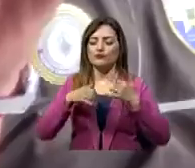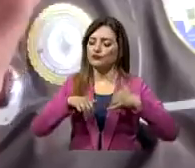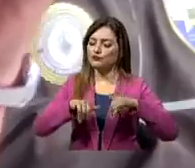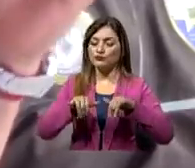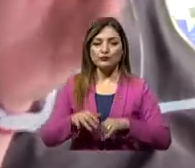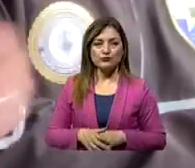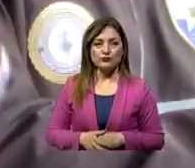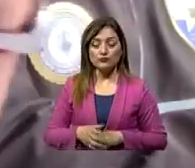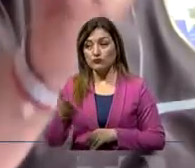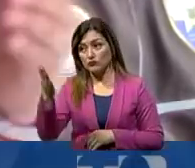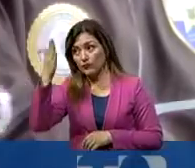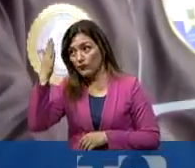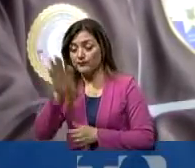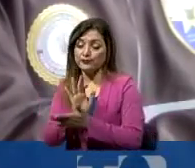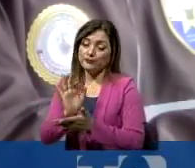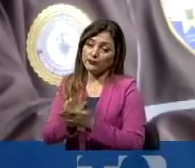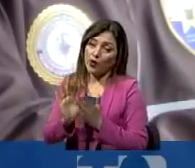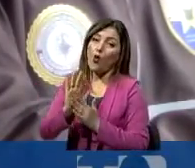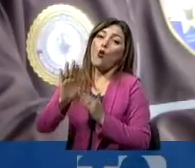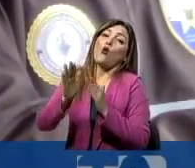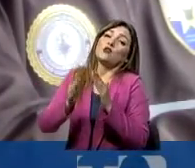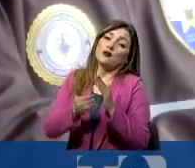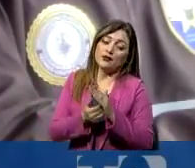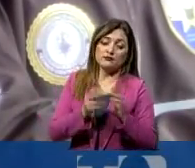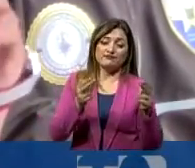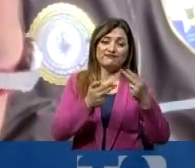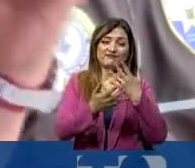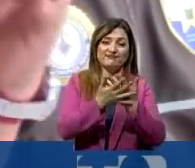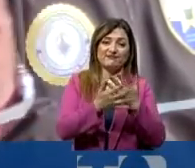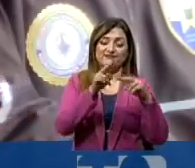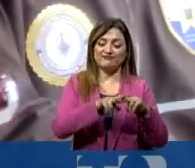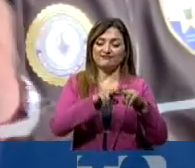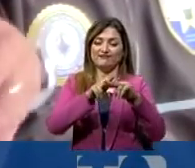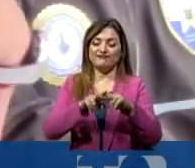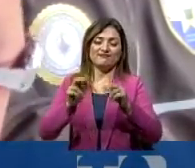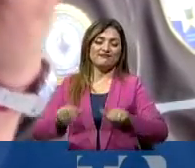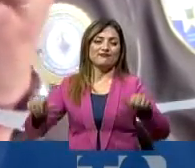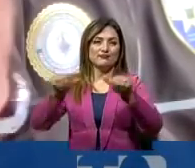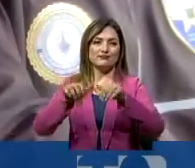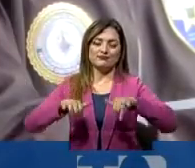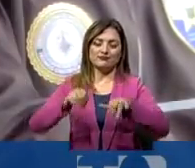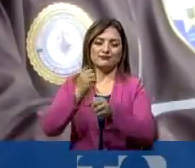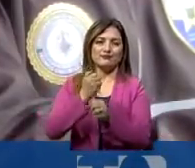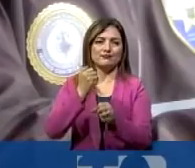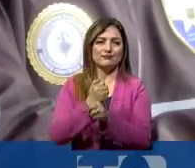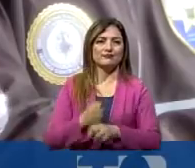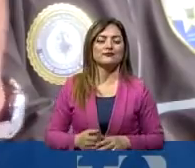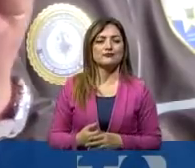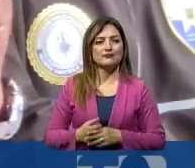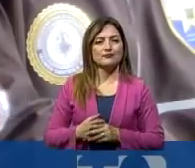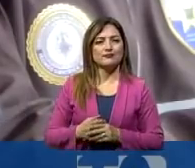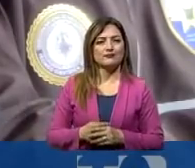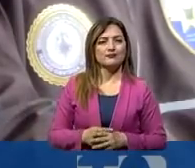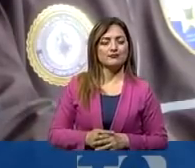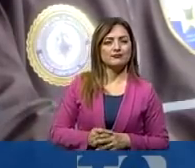son testigos, este momento salió nuevamente, se inició un nuevo operativo de requisa en otra de las alas y seguimos trabajando para justamente darles